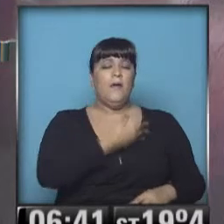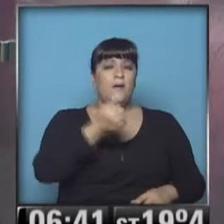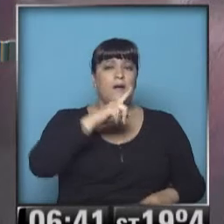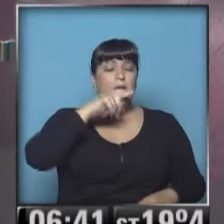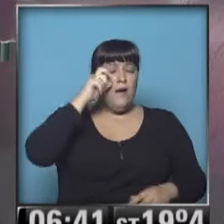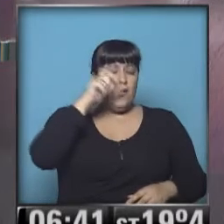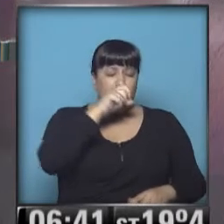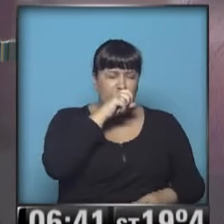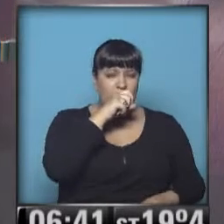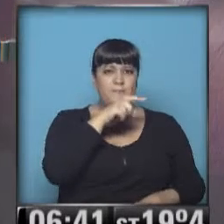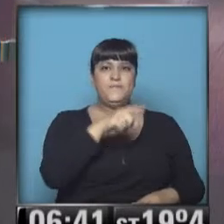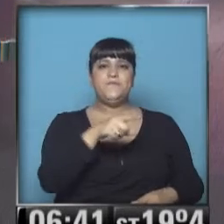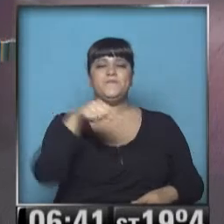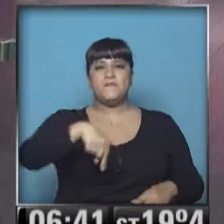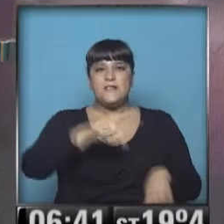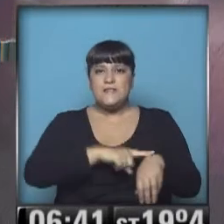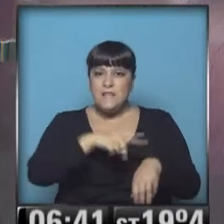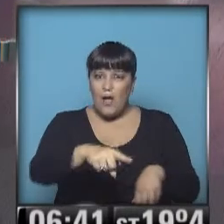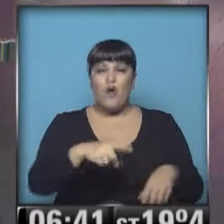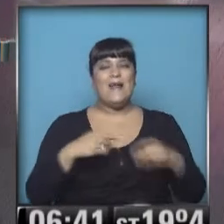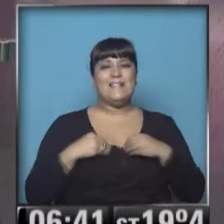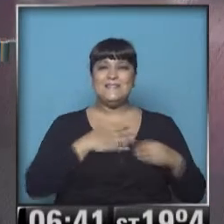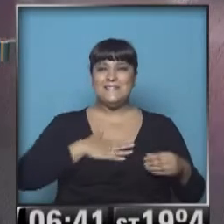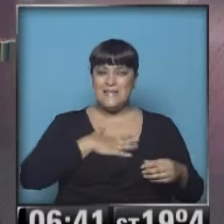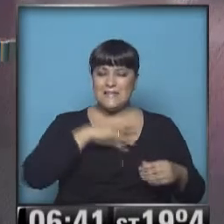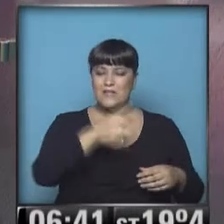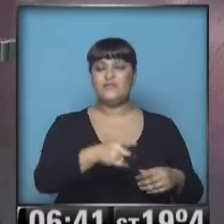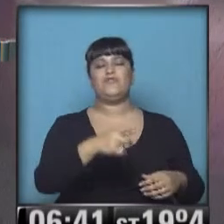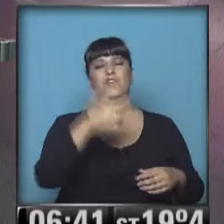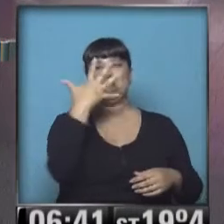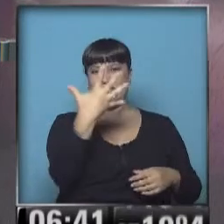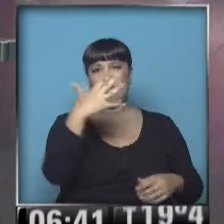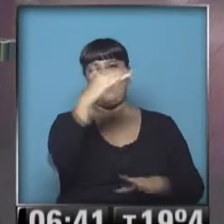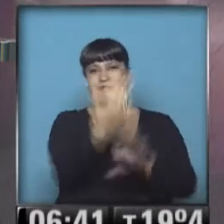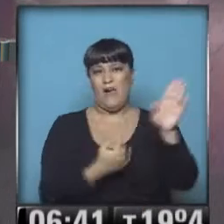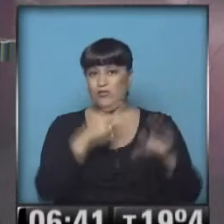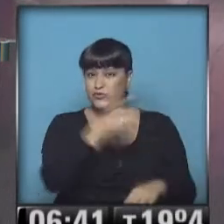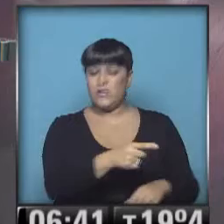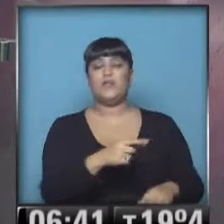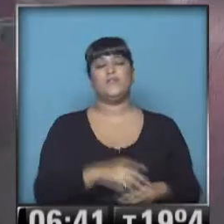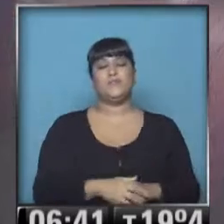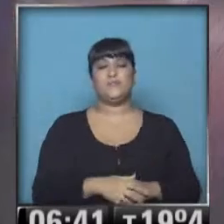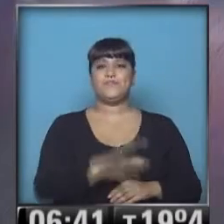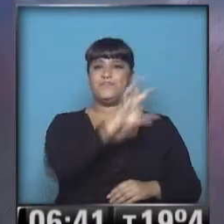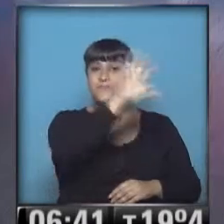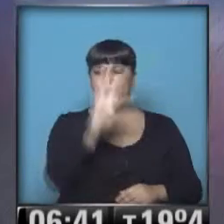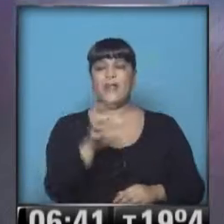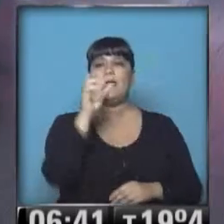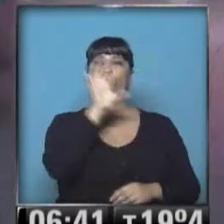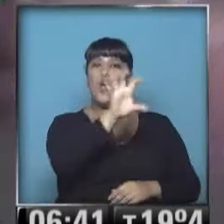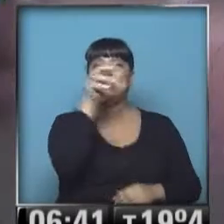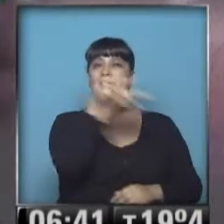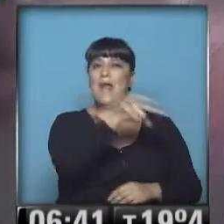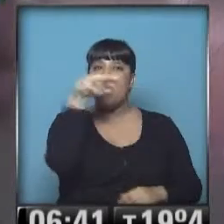Gallegos, a esta hora, la sensación térmica 5 bajo cero. Nos vamos al norte de la Patagonia y en Neuquén,